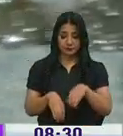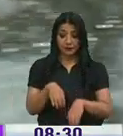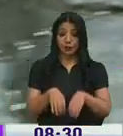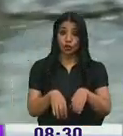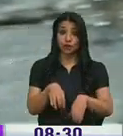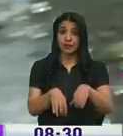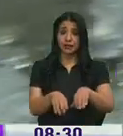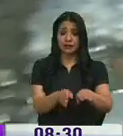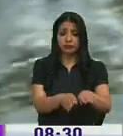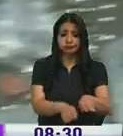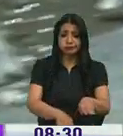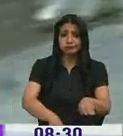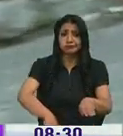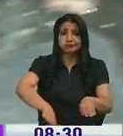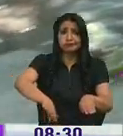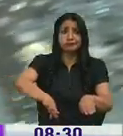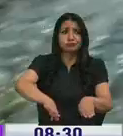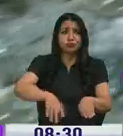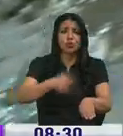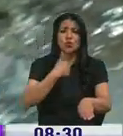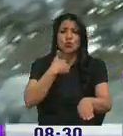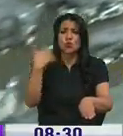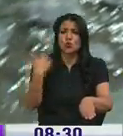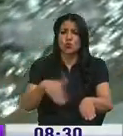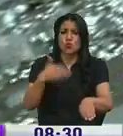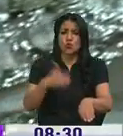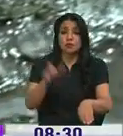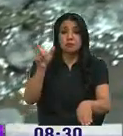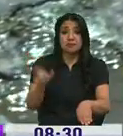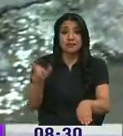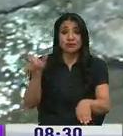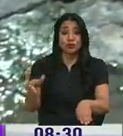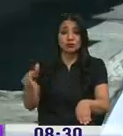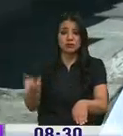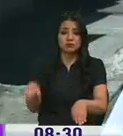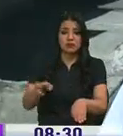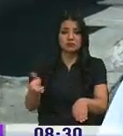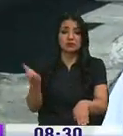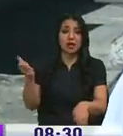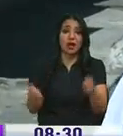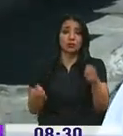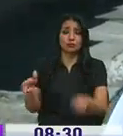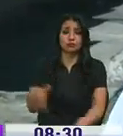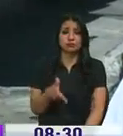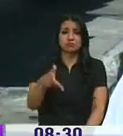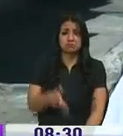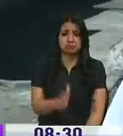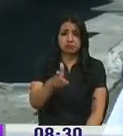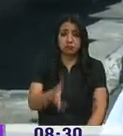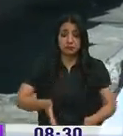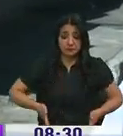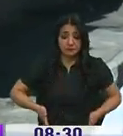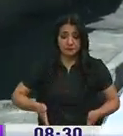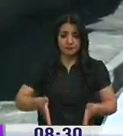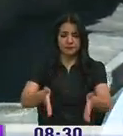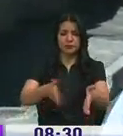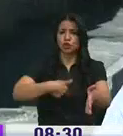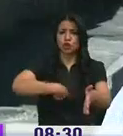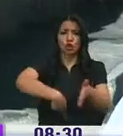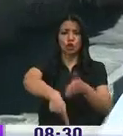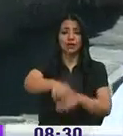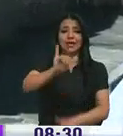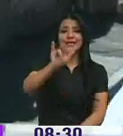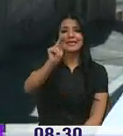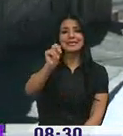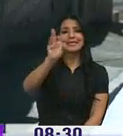está hundiendo provocando más de un dolor de cabeza para los vecinos del sector toda la calle inti raymi tenemos de más que toda la ciudad